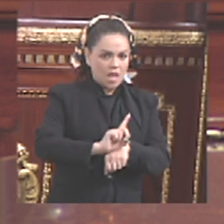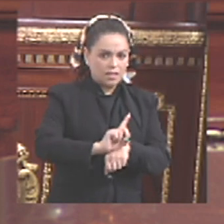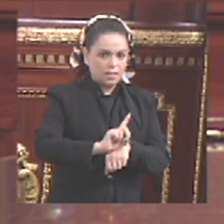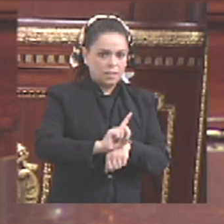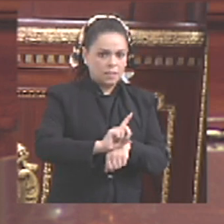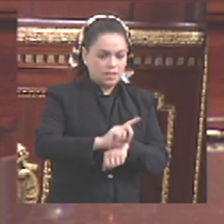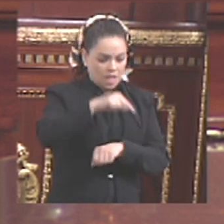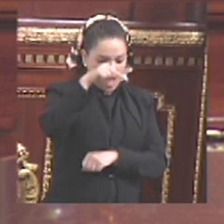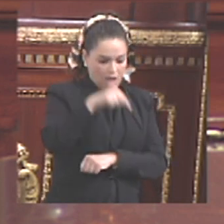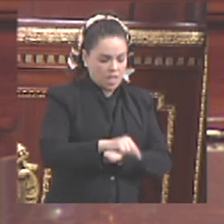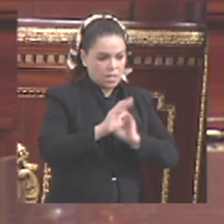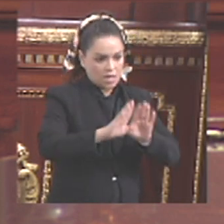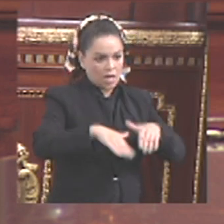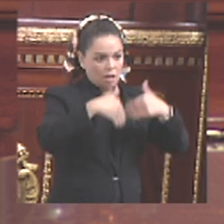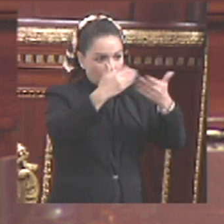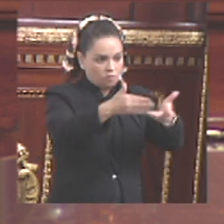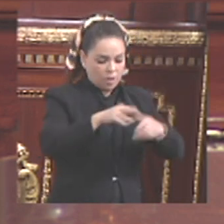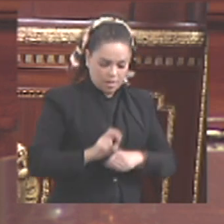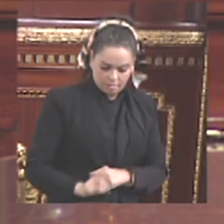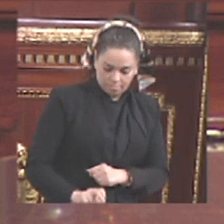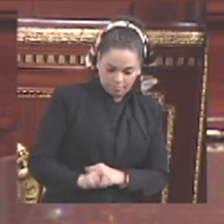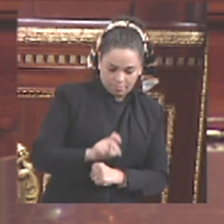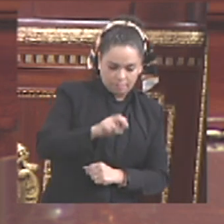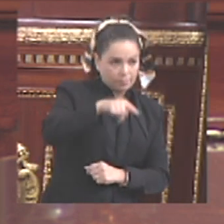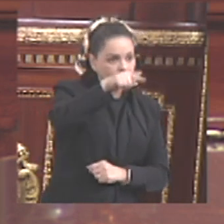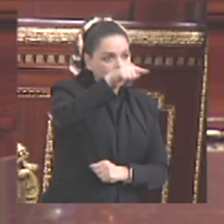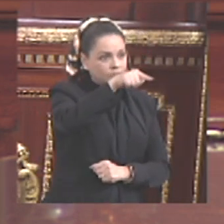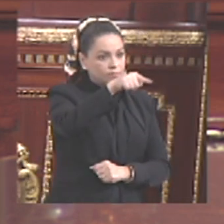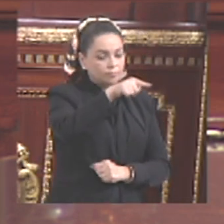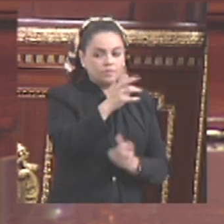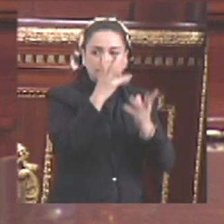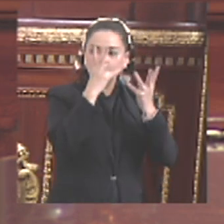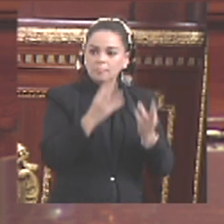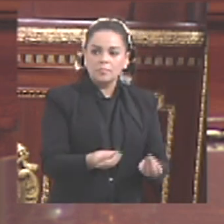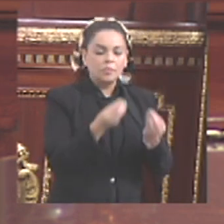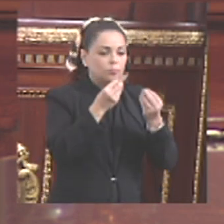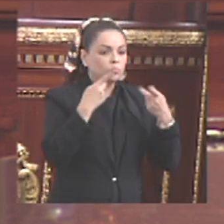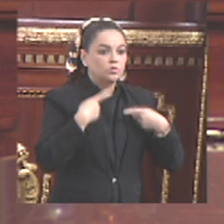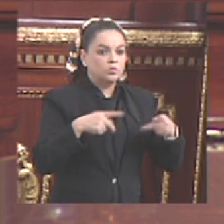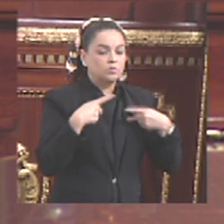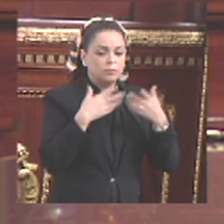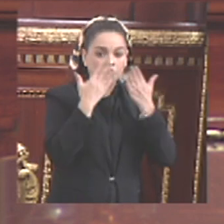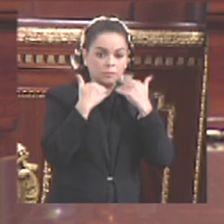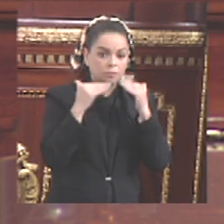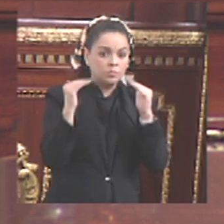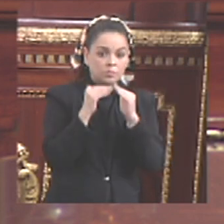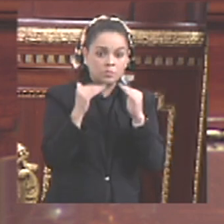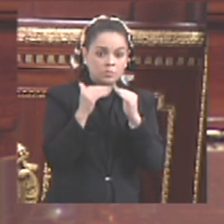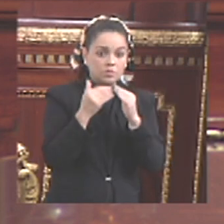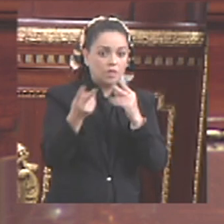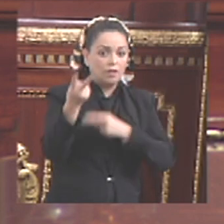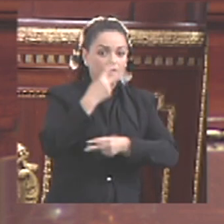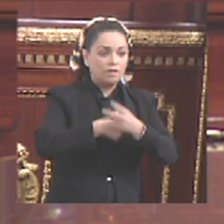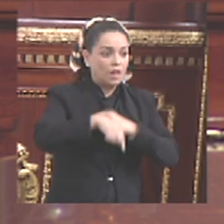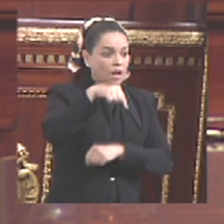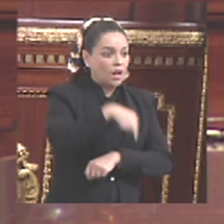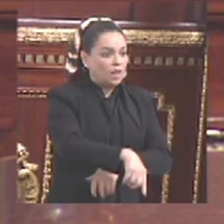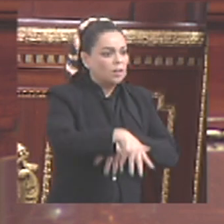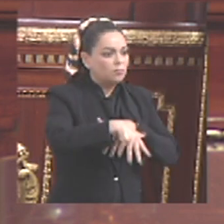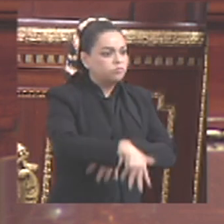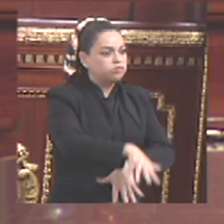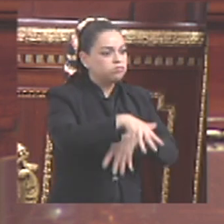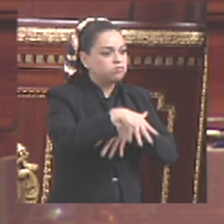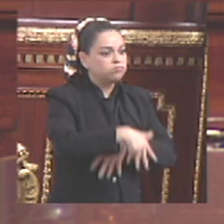escalinata del Congreso de la ciudad, cientos de damnificados vinieron a manifestarse y a